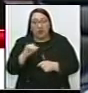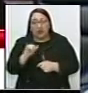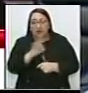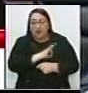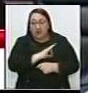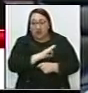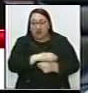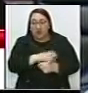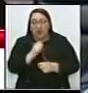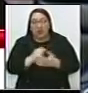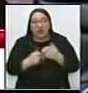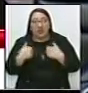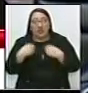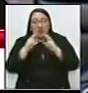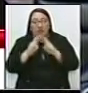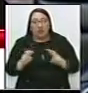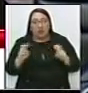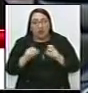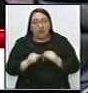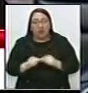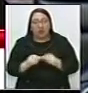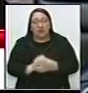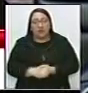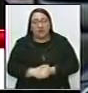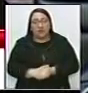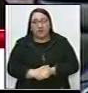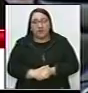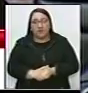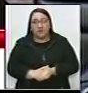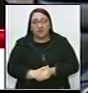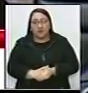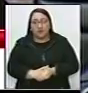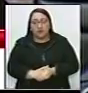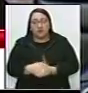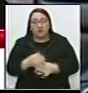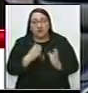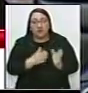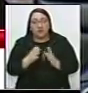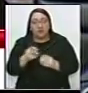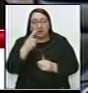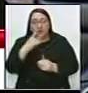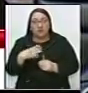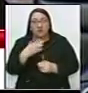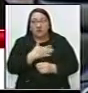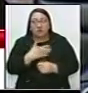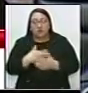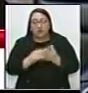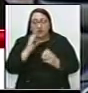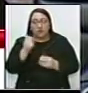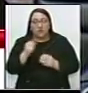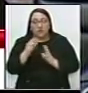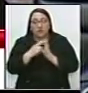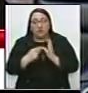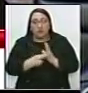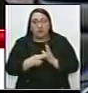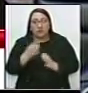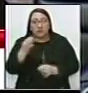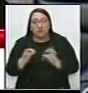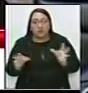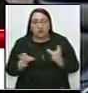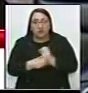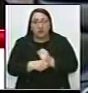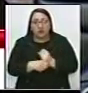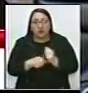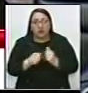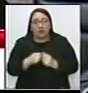fiscal hay que tener una evaluación permanente. Se ha planteado, señor presidente, que se cree un registro de custodia